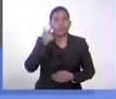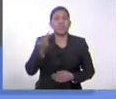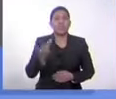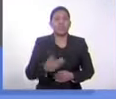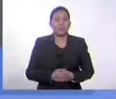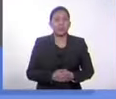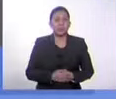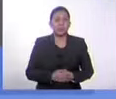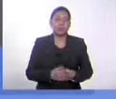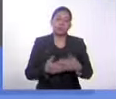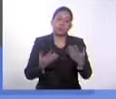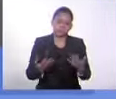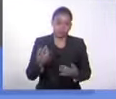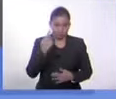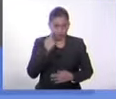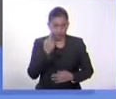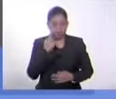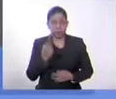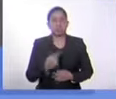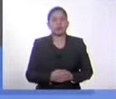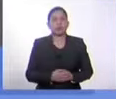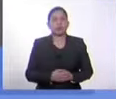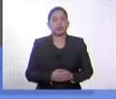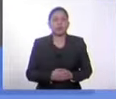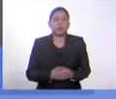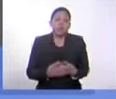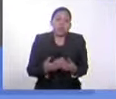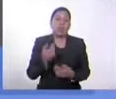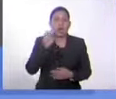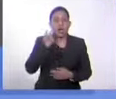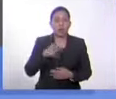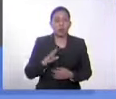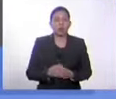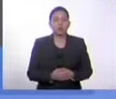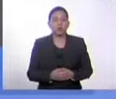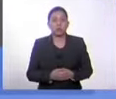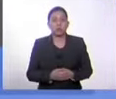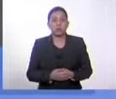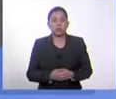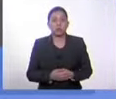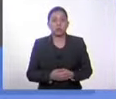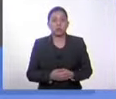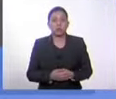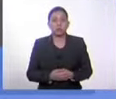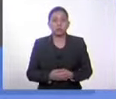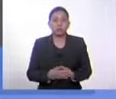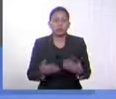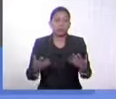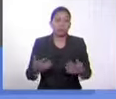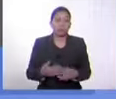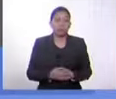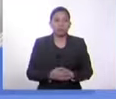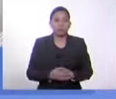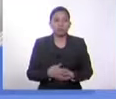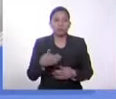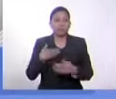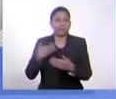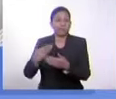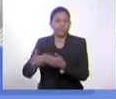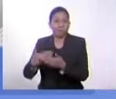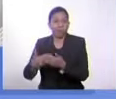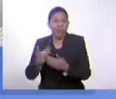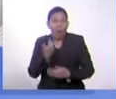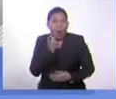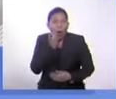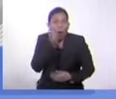Fíjate que hay variadas causas que pueden suceder. Por ejemplo, una de ellas es tener relaciones sexuales a